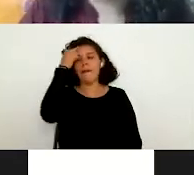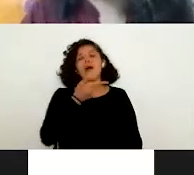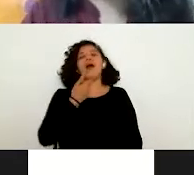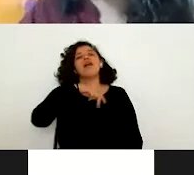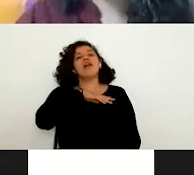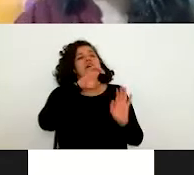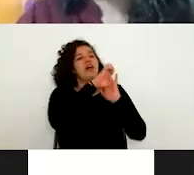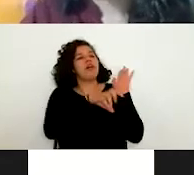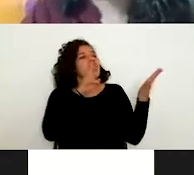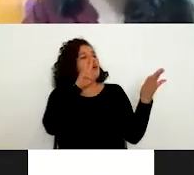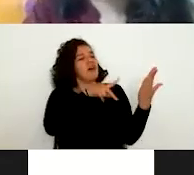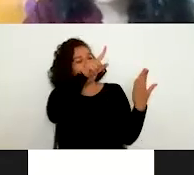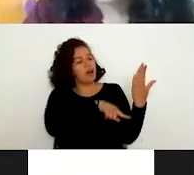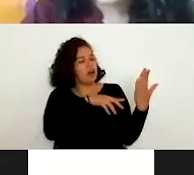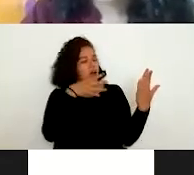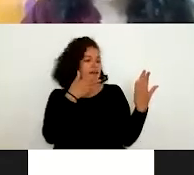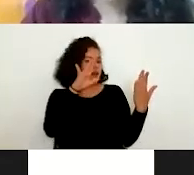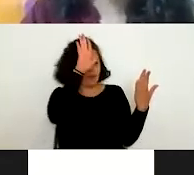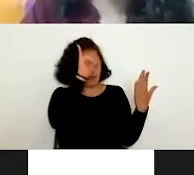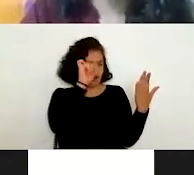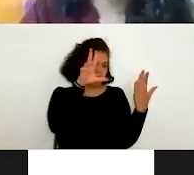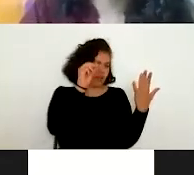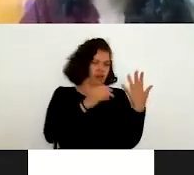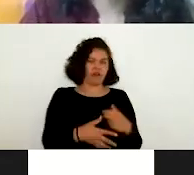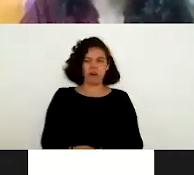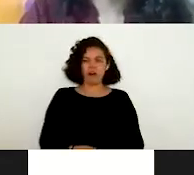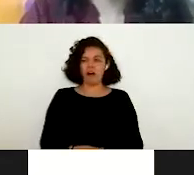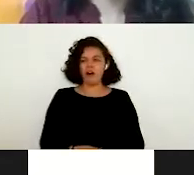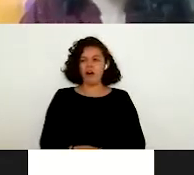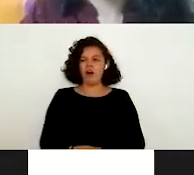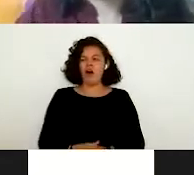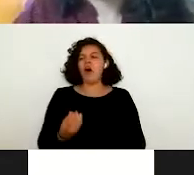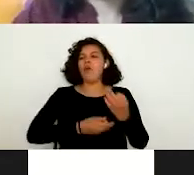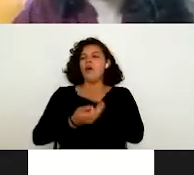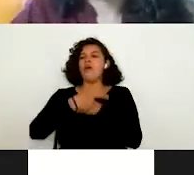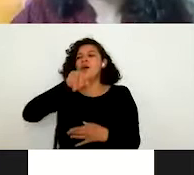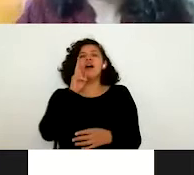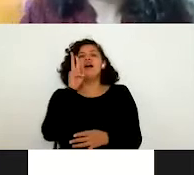si están acorde a esta línea o todo bien? ¿Cómo van?